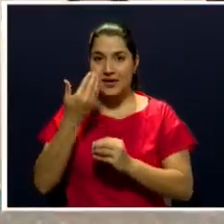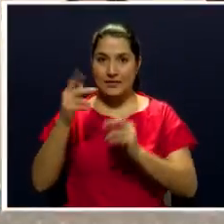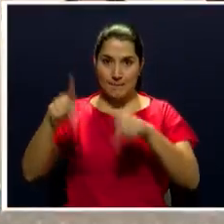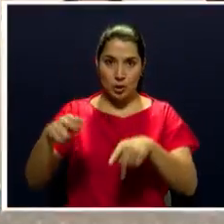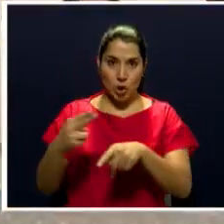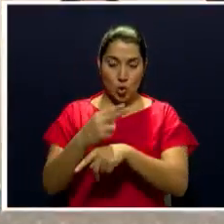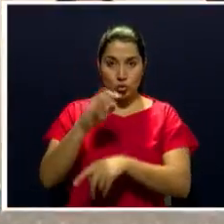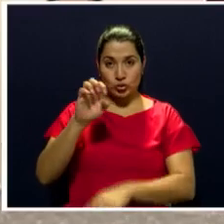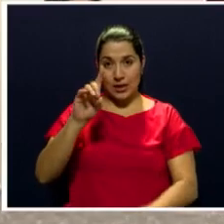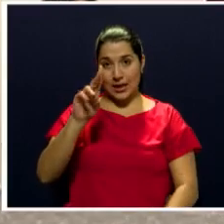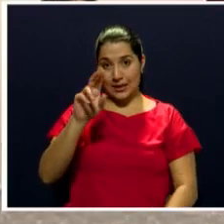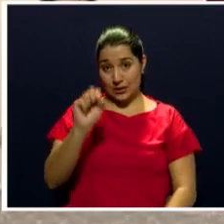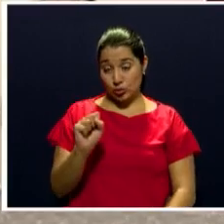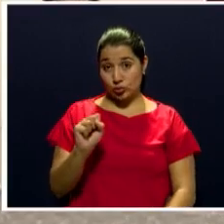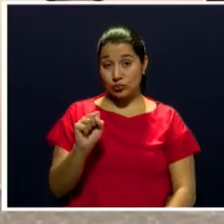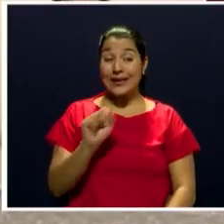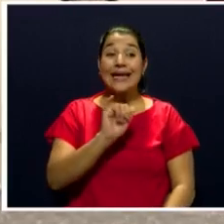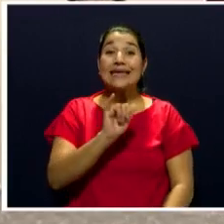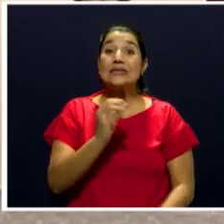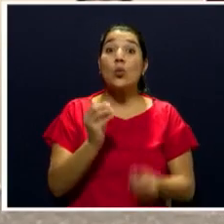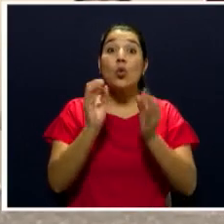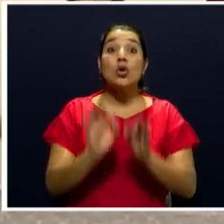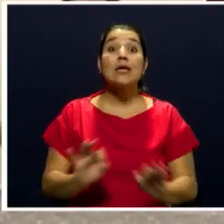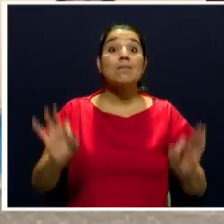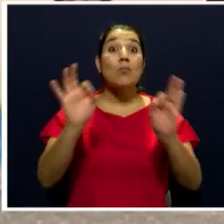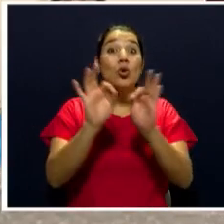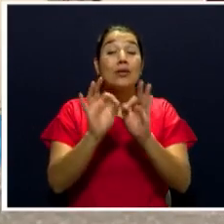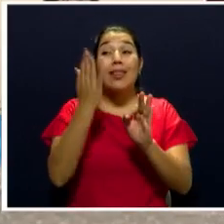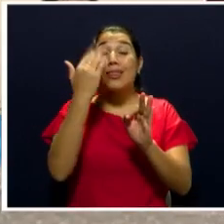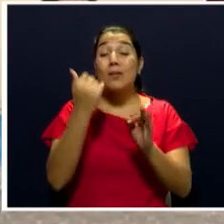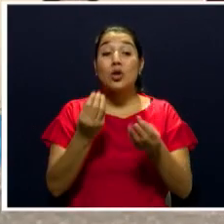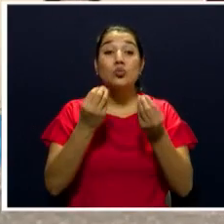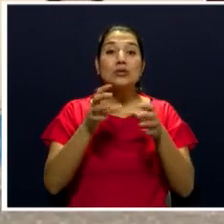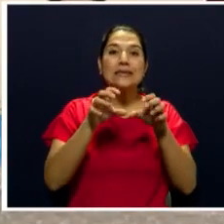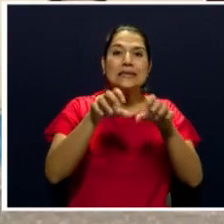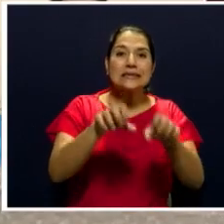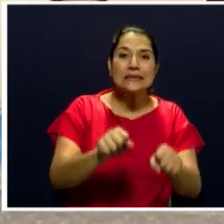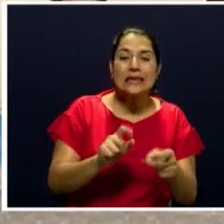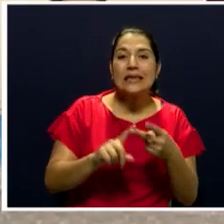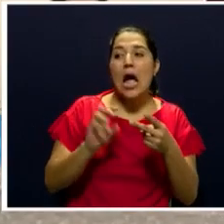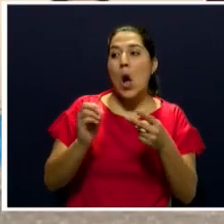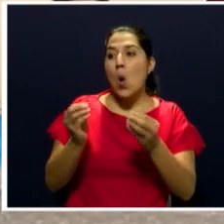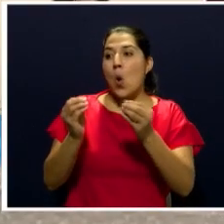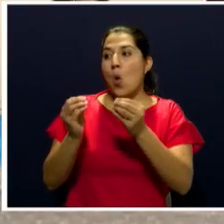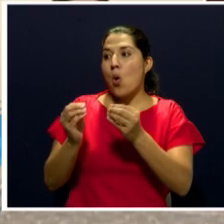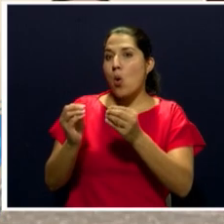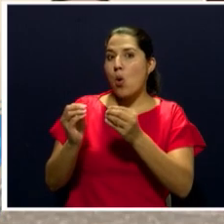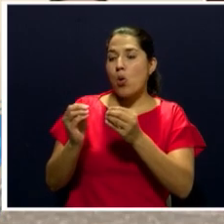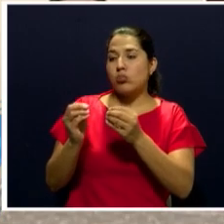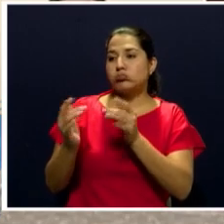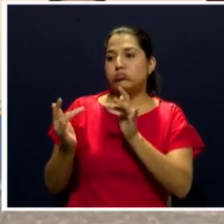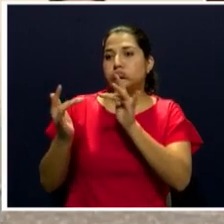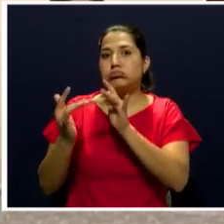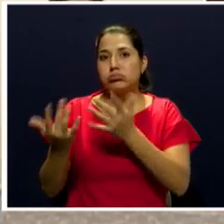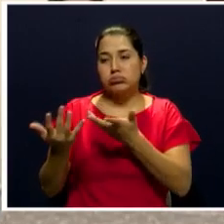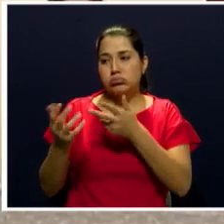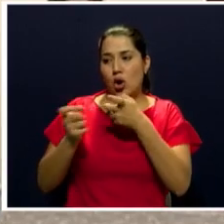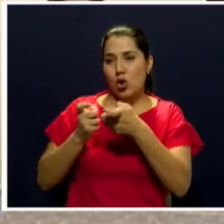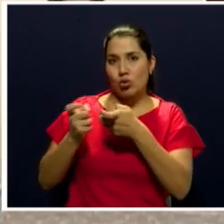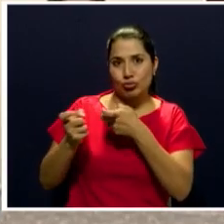importante porque hay citas, hay seguimiento y todo lo que tiene que ver con una atención o seguimiento a